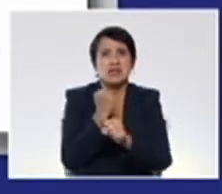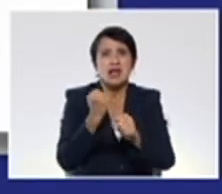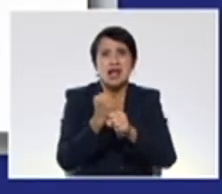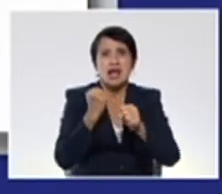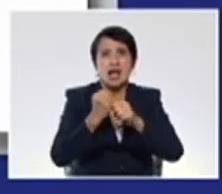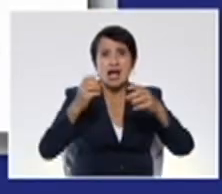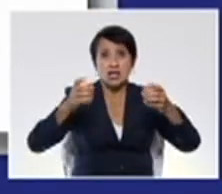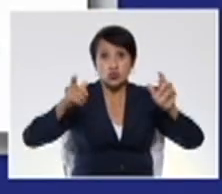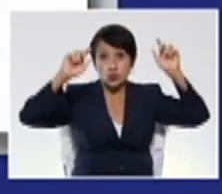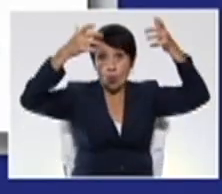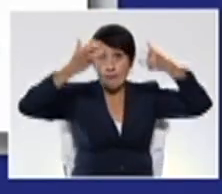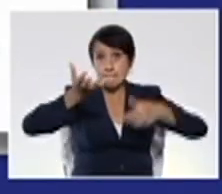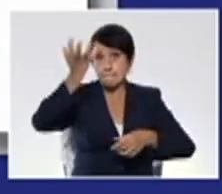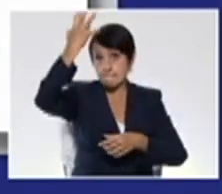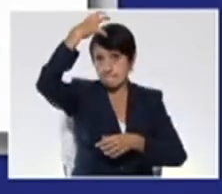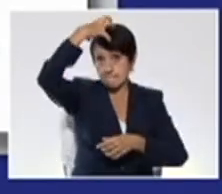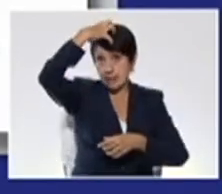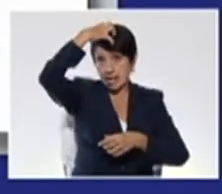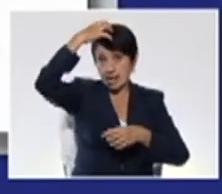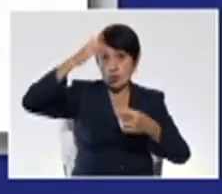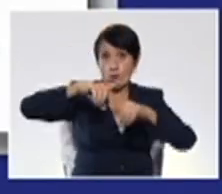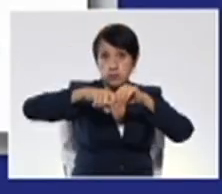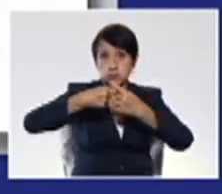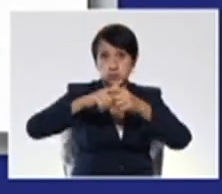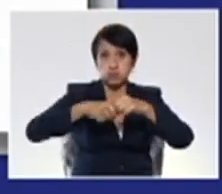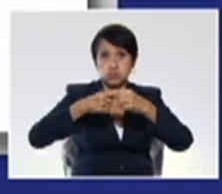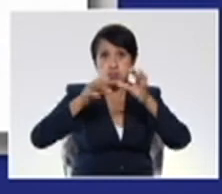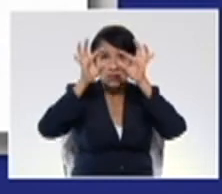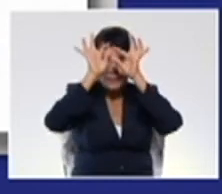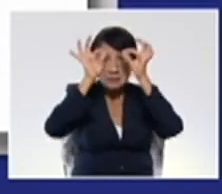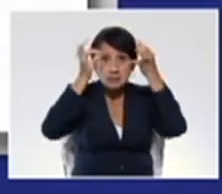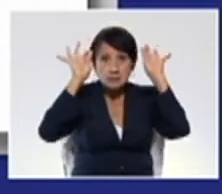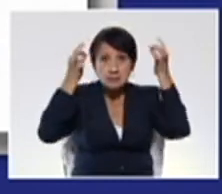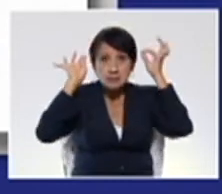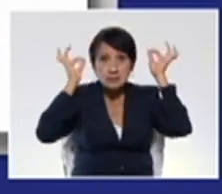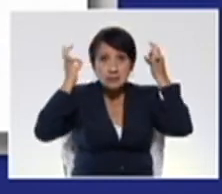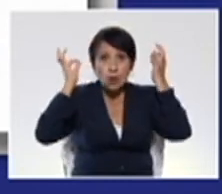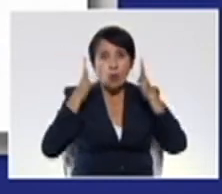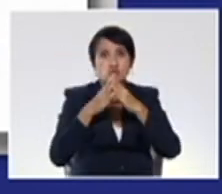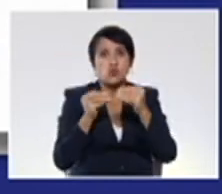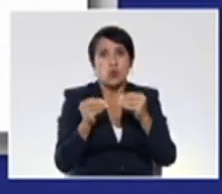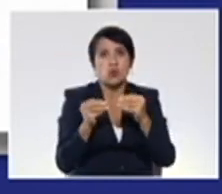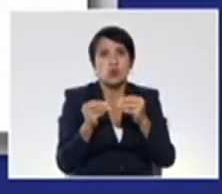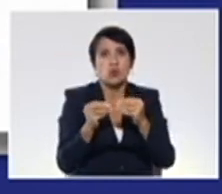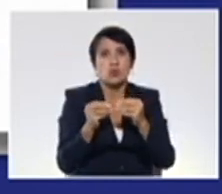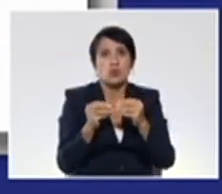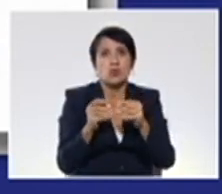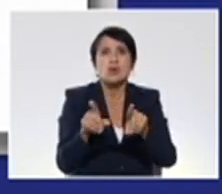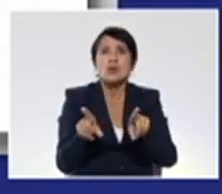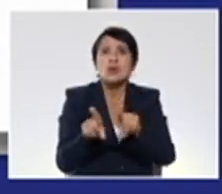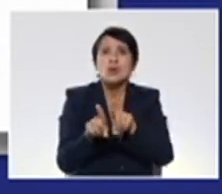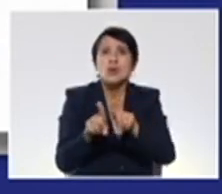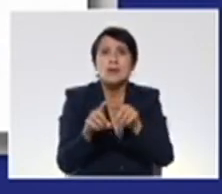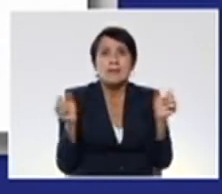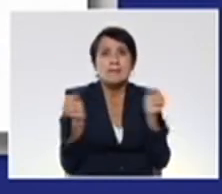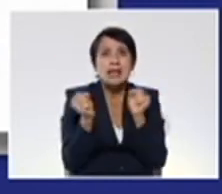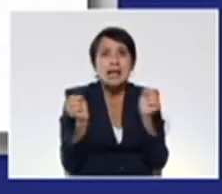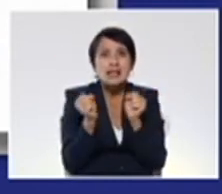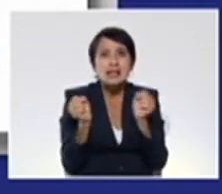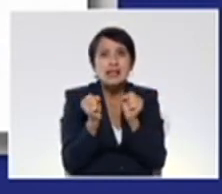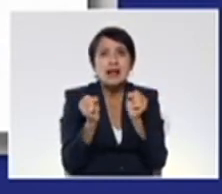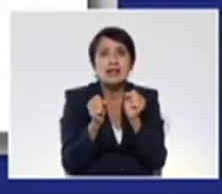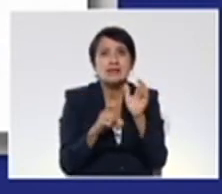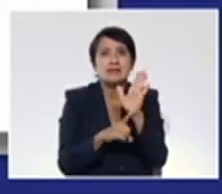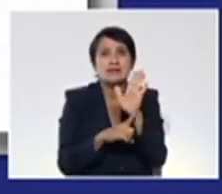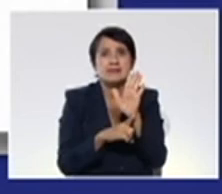cogollo, elaboración de maracas, la truchicultura, importantísimo, lo hemos visto en el estado Mérida, donde han